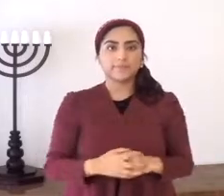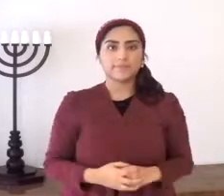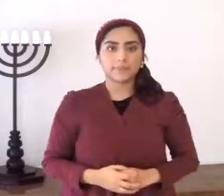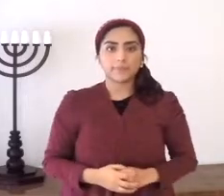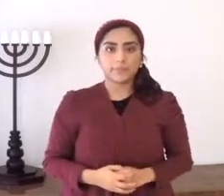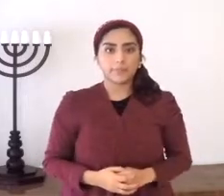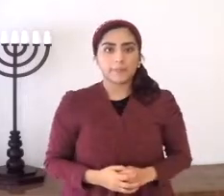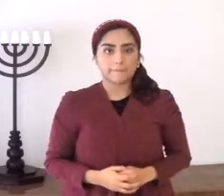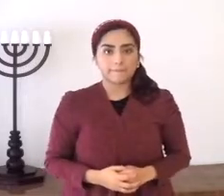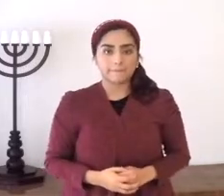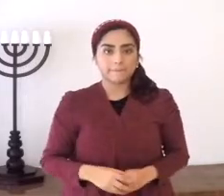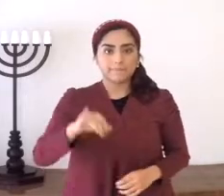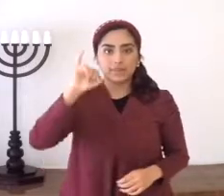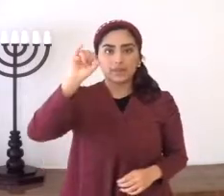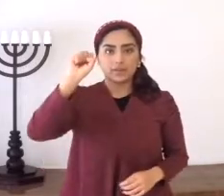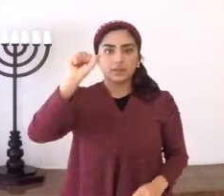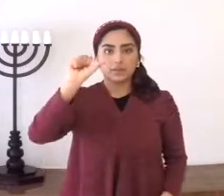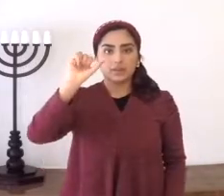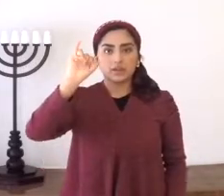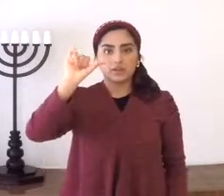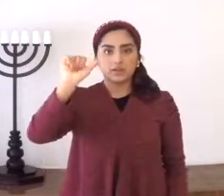gozan, amados.